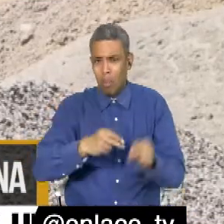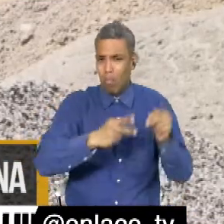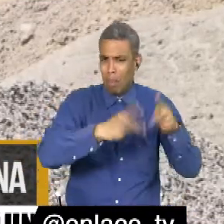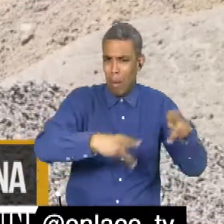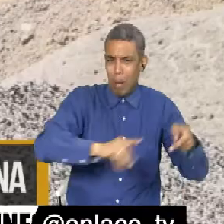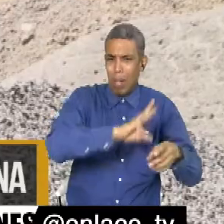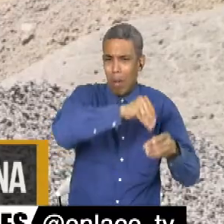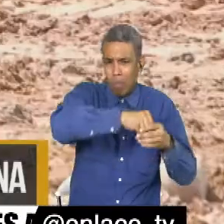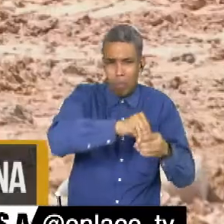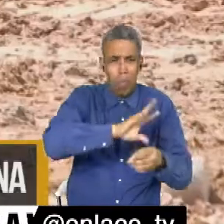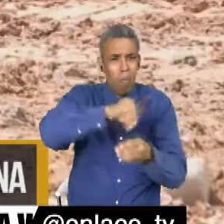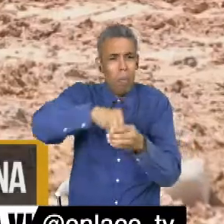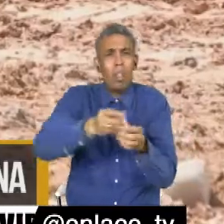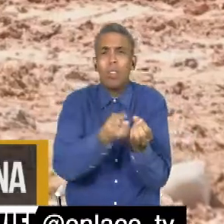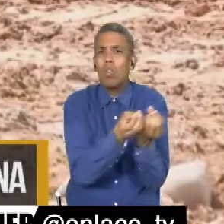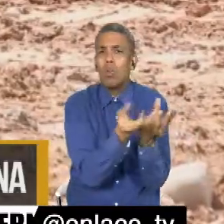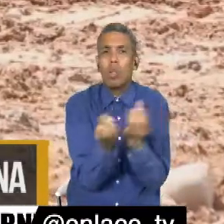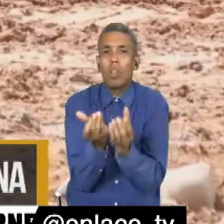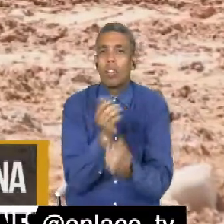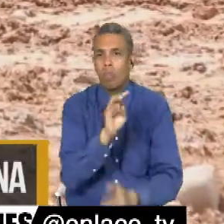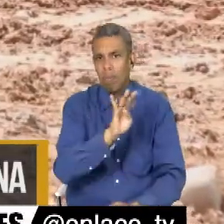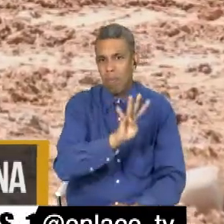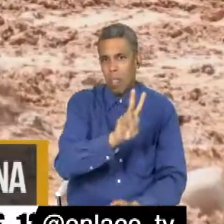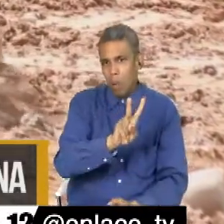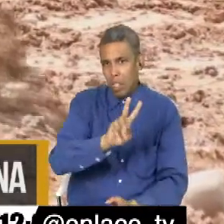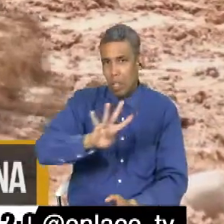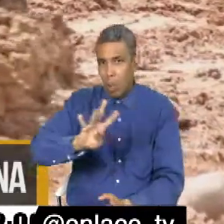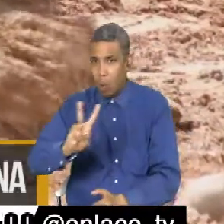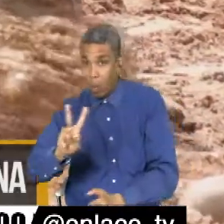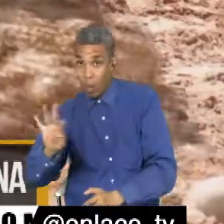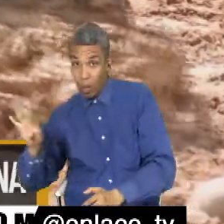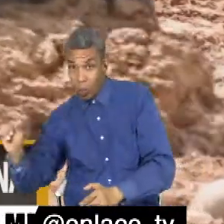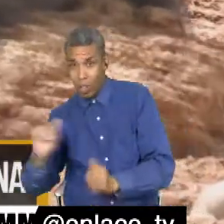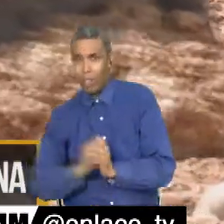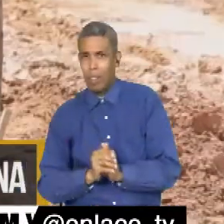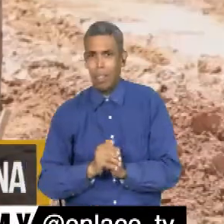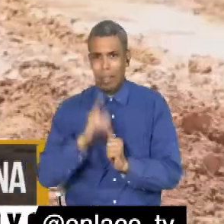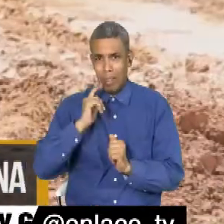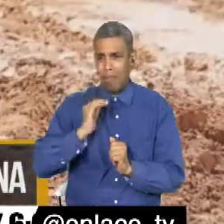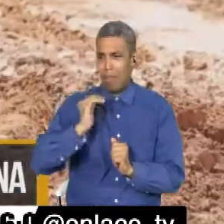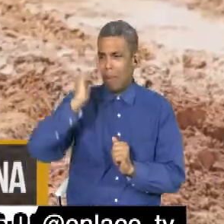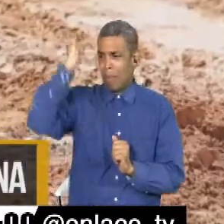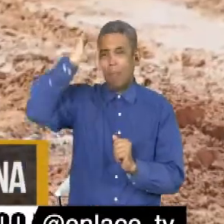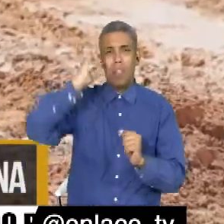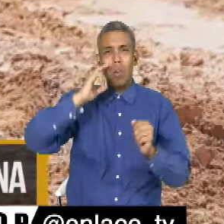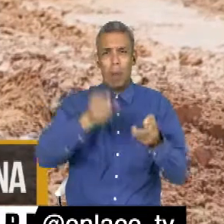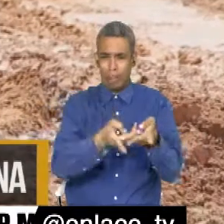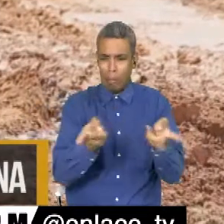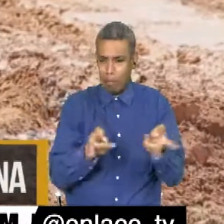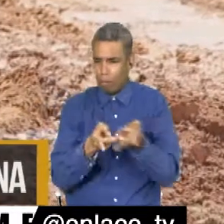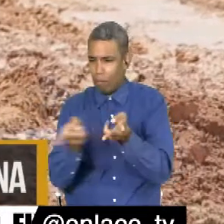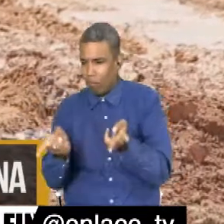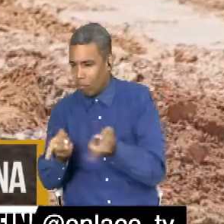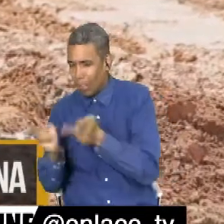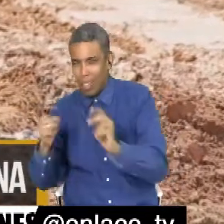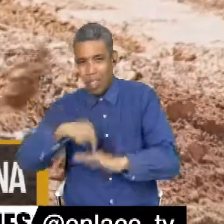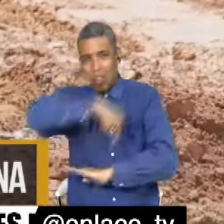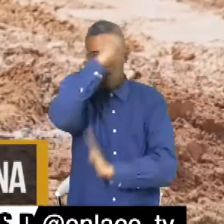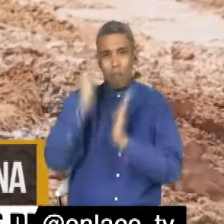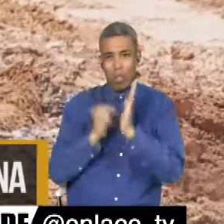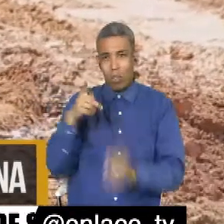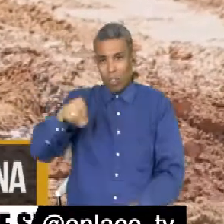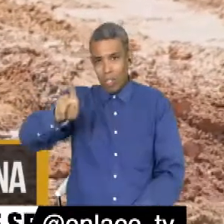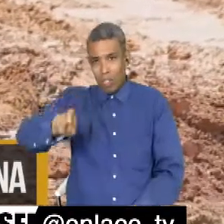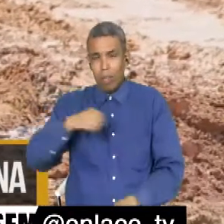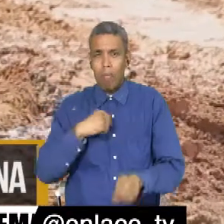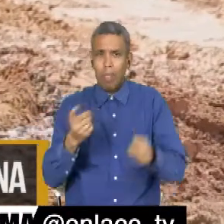dos laboratorios con sus respectivas bodegas. Es decir, vamos a quedar con 16 salones para estudiantes, 4